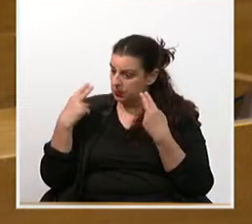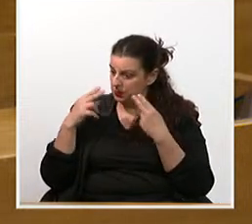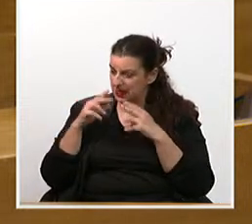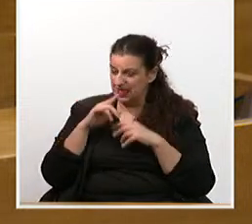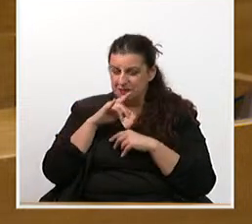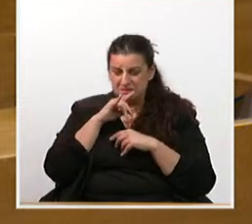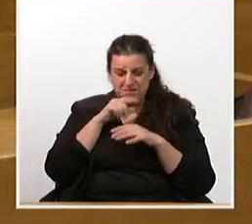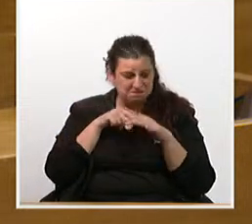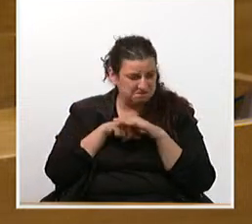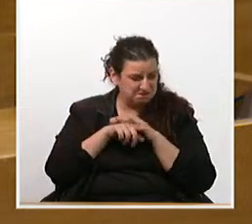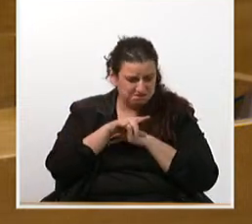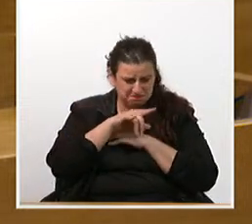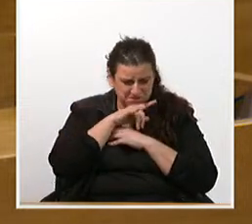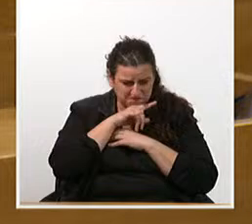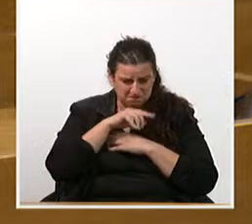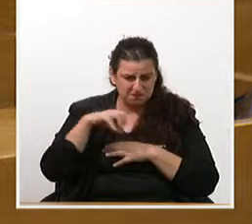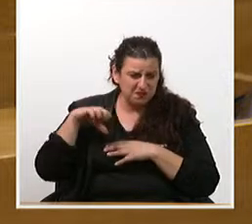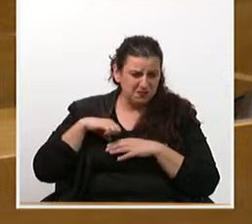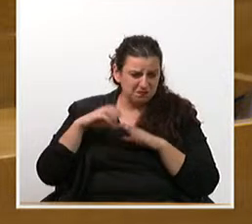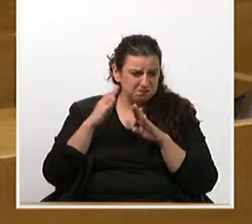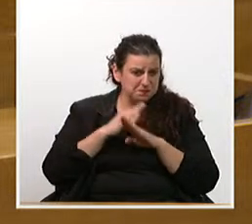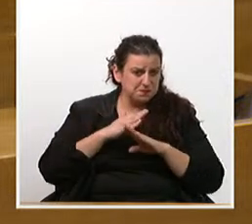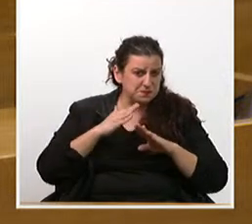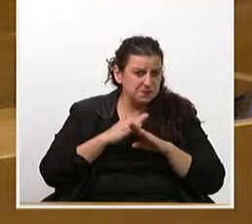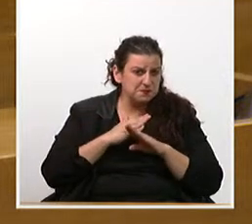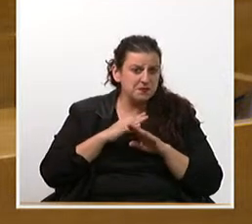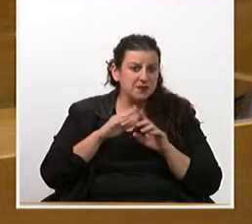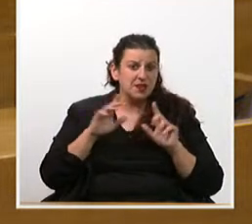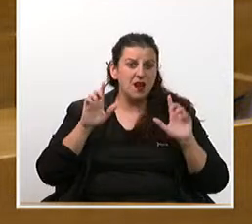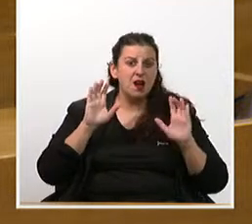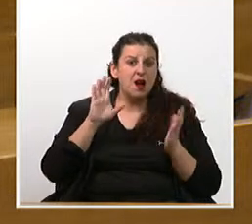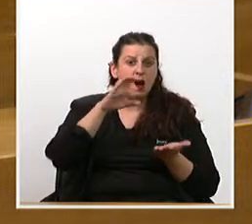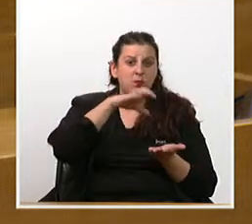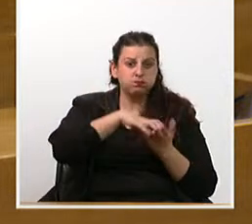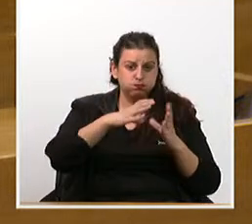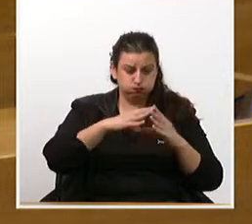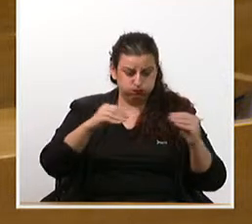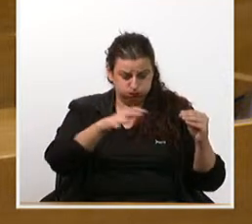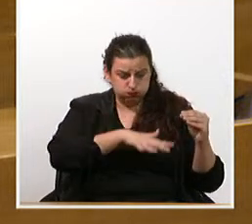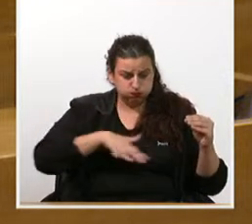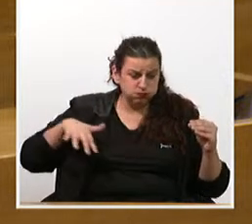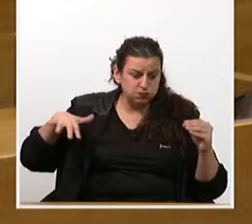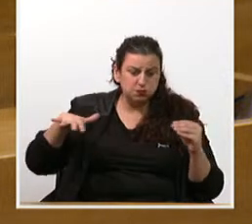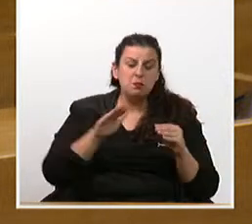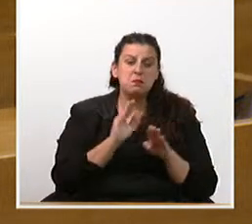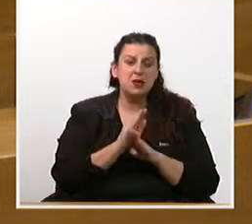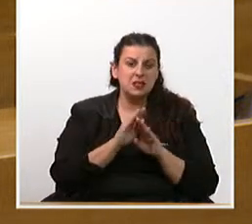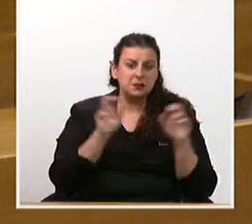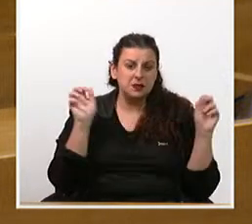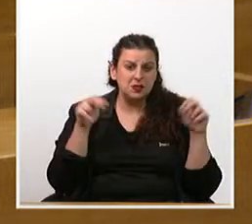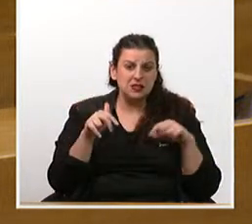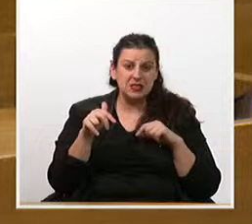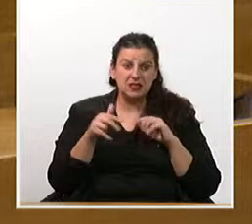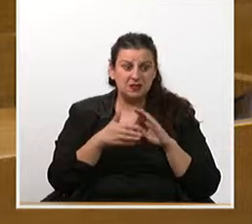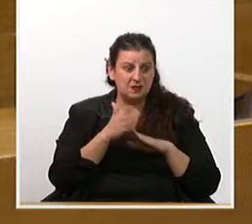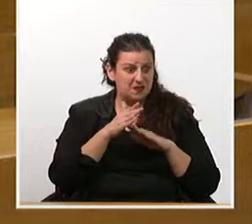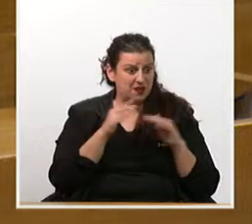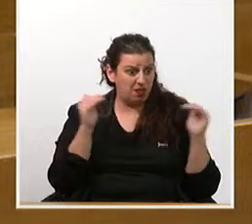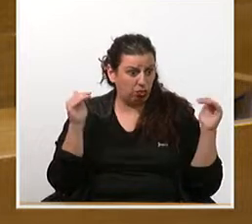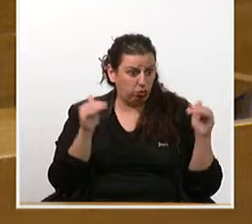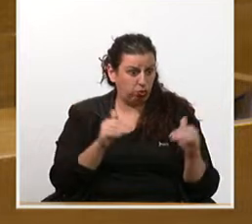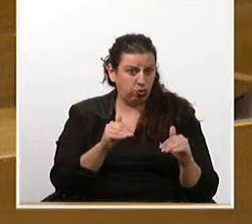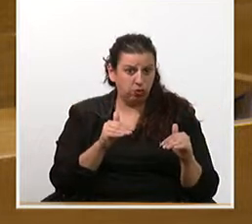gestionadas con deudas ocultas recintos en malísimas condiciones de mantenimiento sin dirección ni rumbo y de dejando